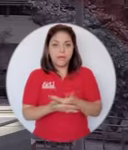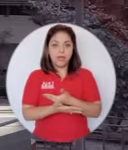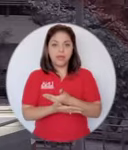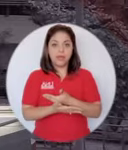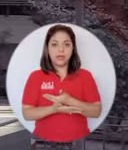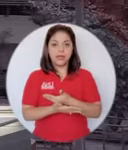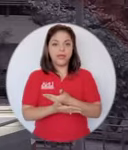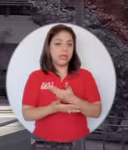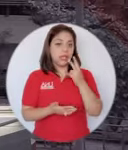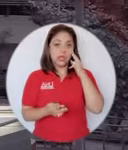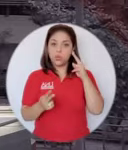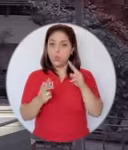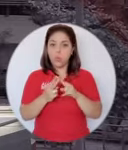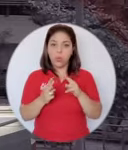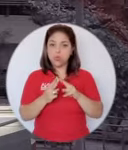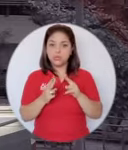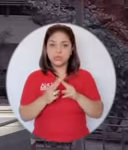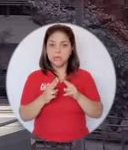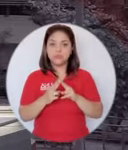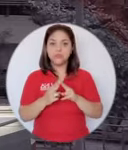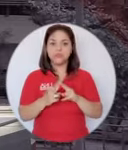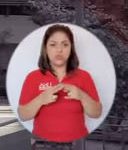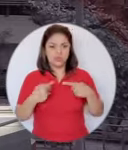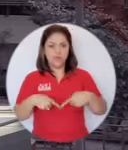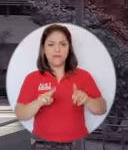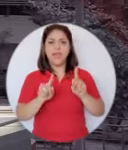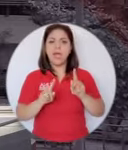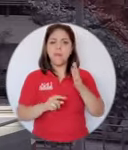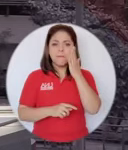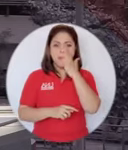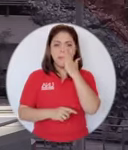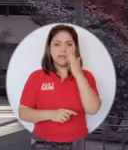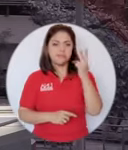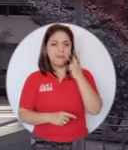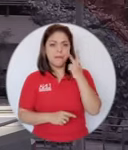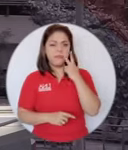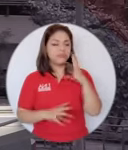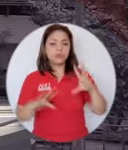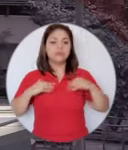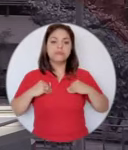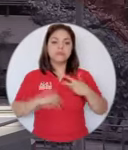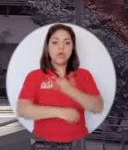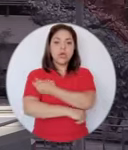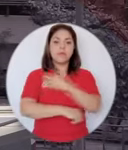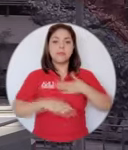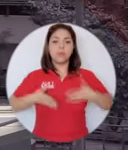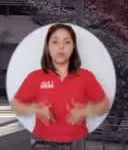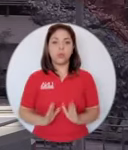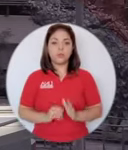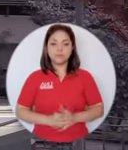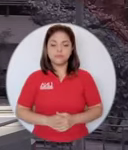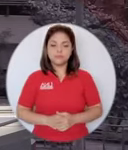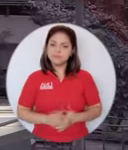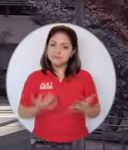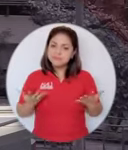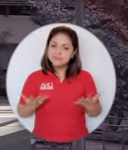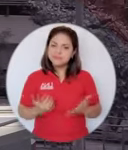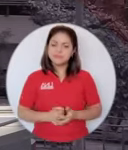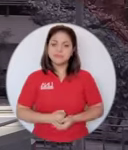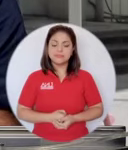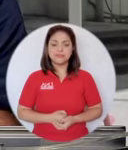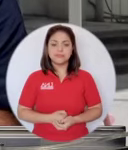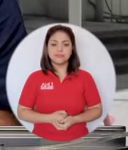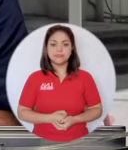ahora del post-COVID y todos los efectos que puede tener, que no conocemos aún, haya todavía madres y padres que se resistan a vacunar a sus niños y